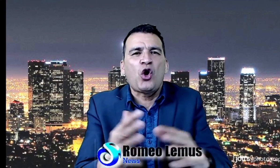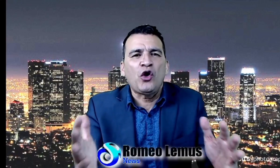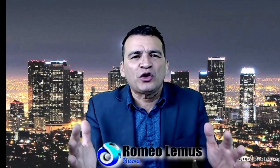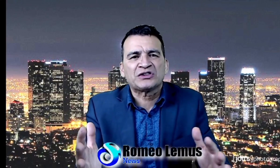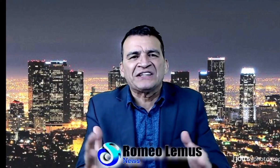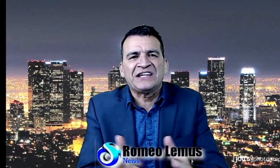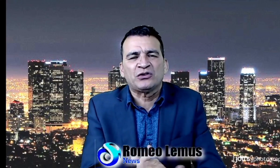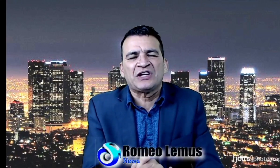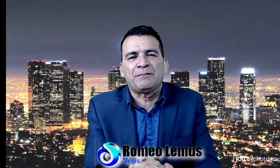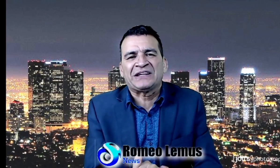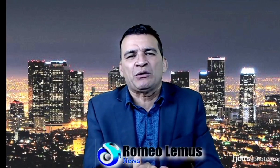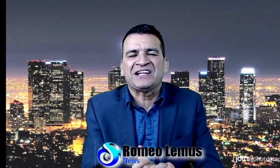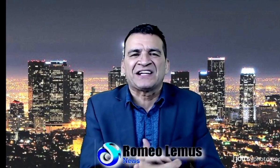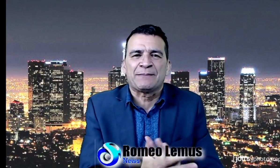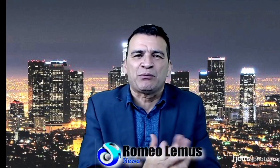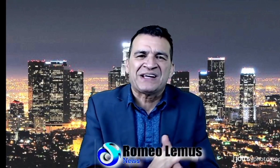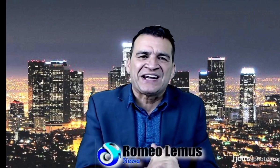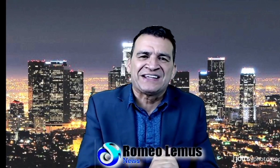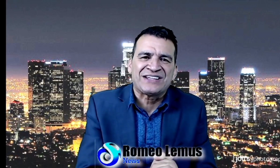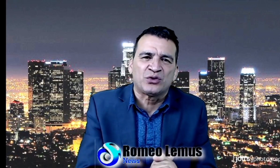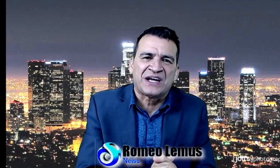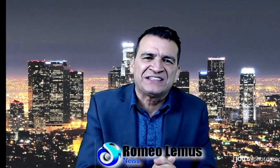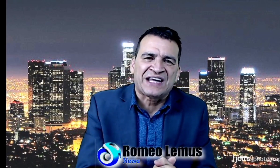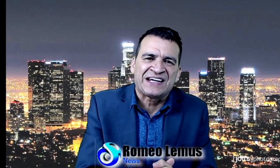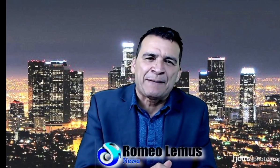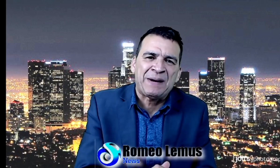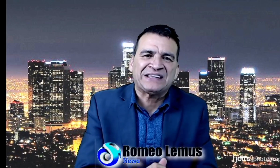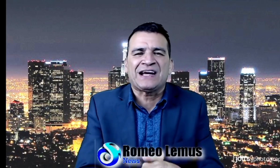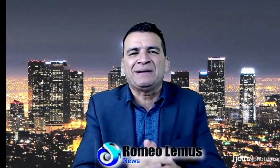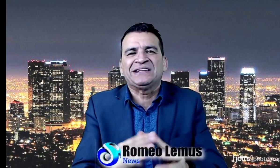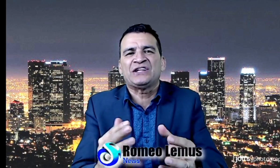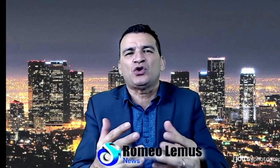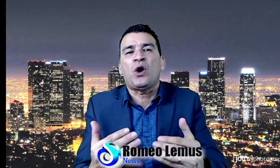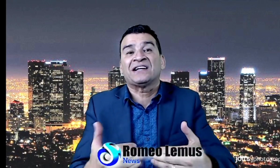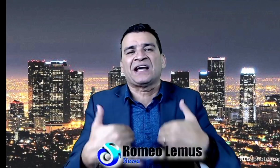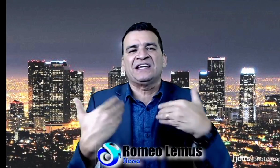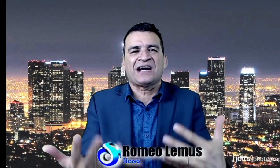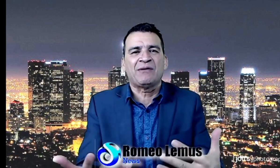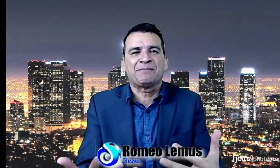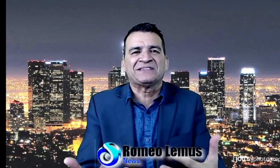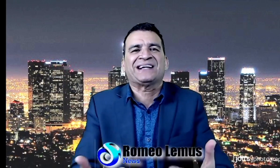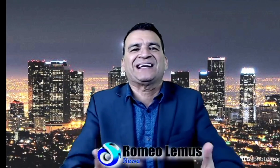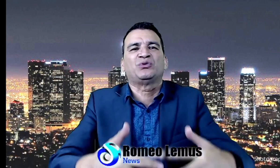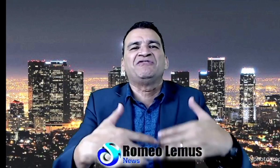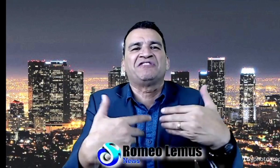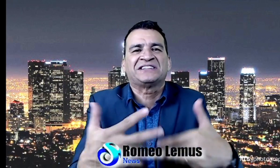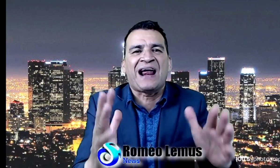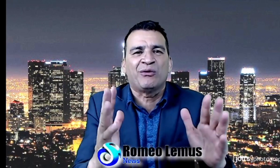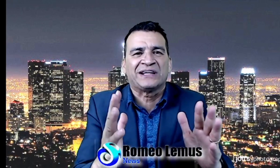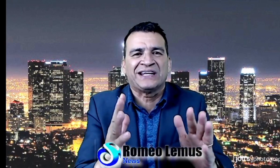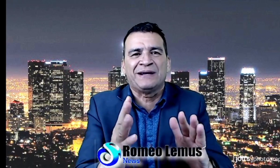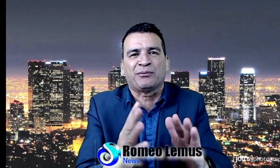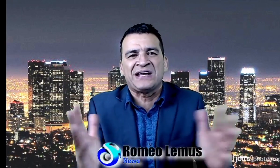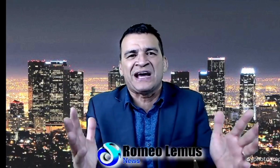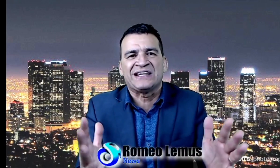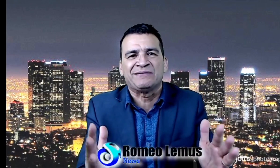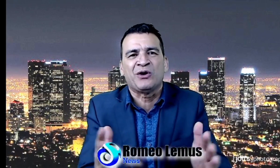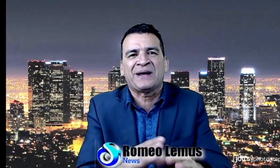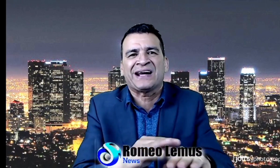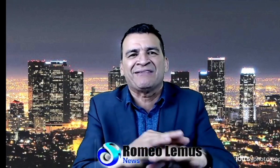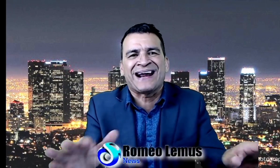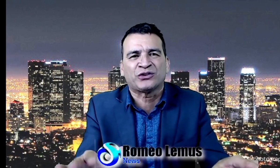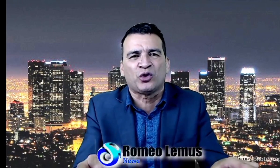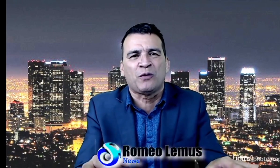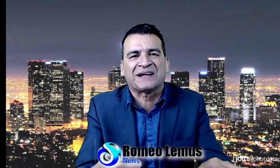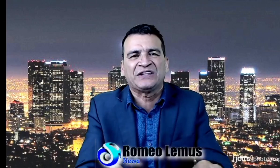de todos los candidatos del partido Alianza Republicana Nacionalista Arena? Prácticamente yo hasta he llegado a pensar que es un infiltrado que tiene por ahí alguien, ¿no?